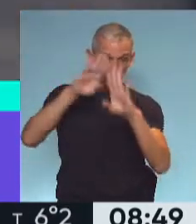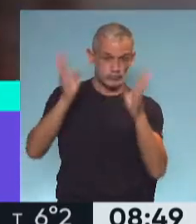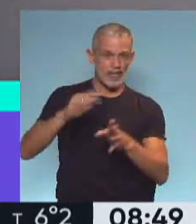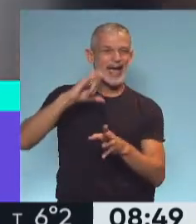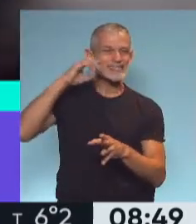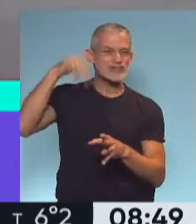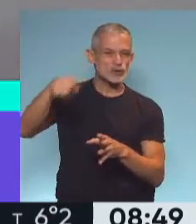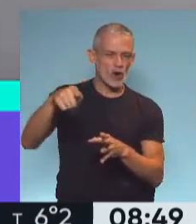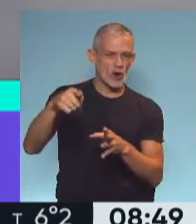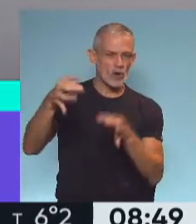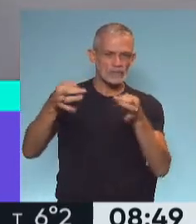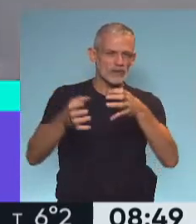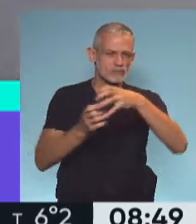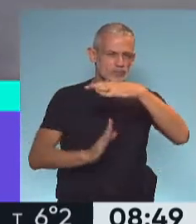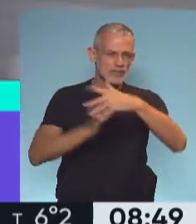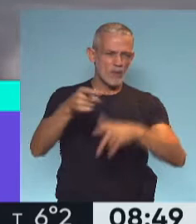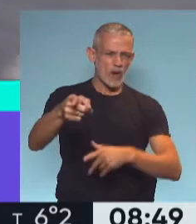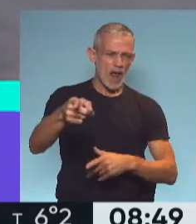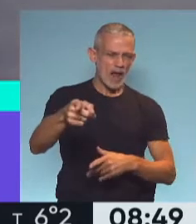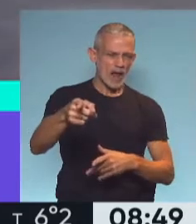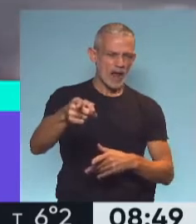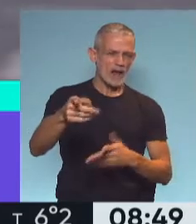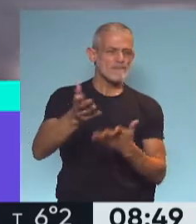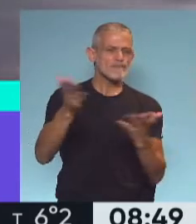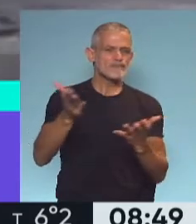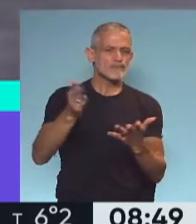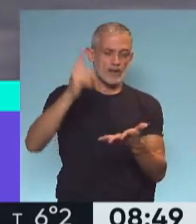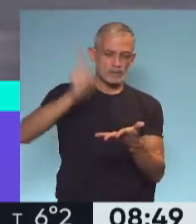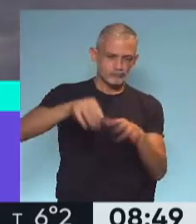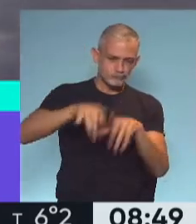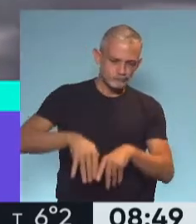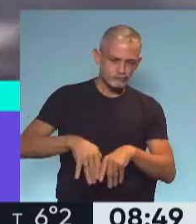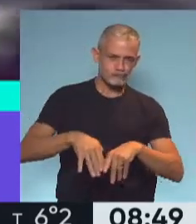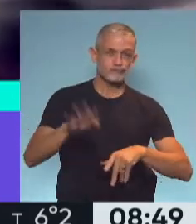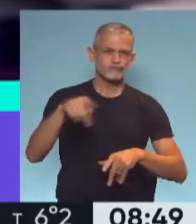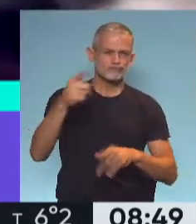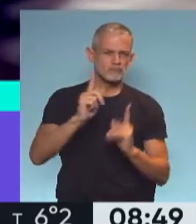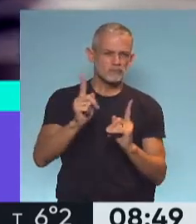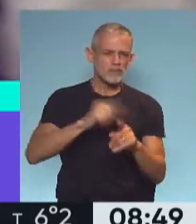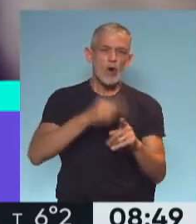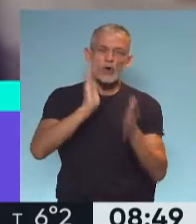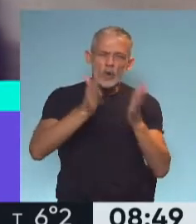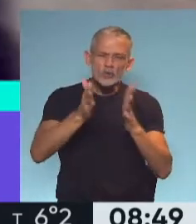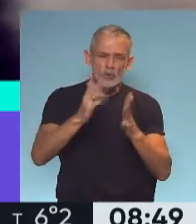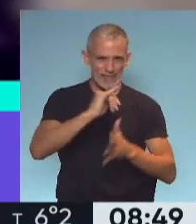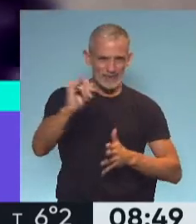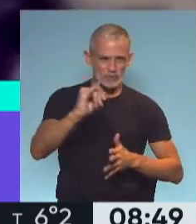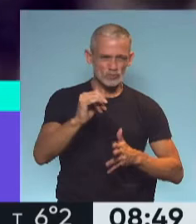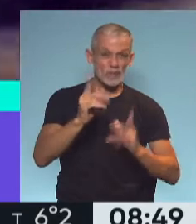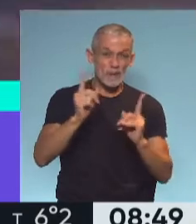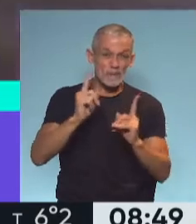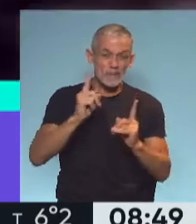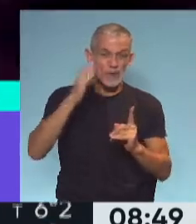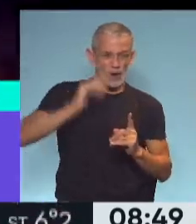se dio a conocer un fallo según el cual en otros episodios de torturas denunciados por los propios